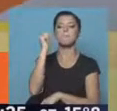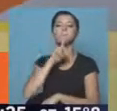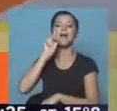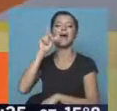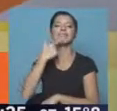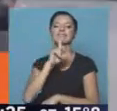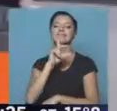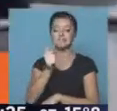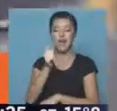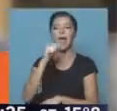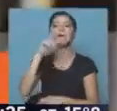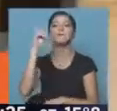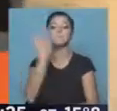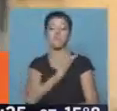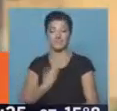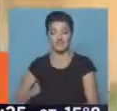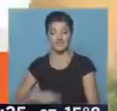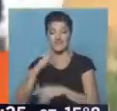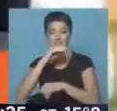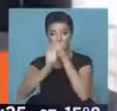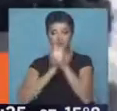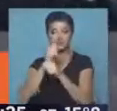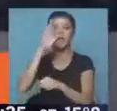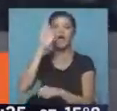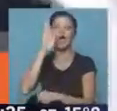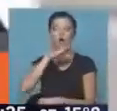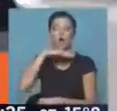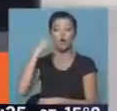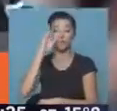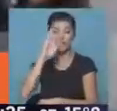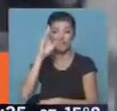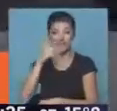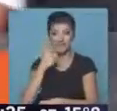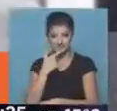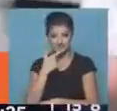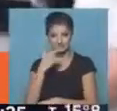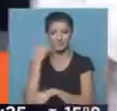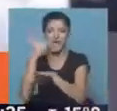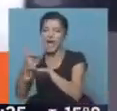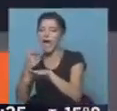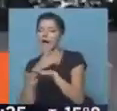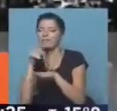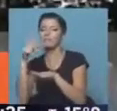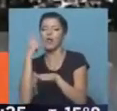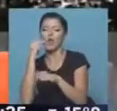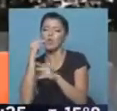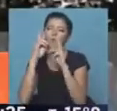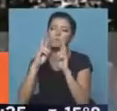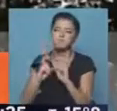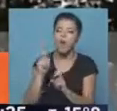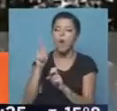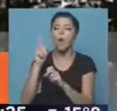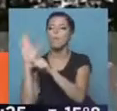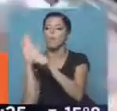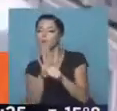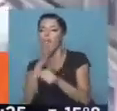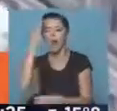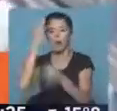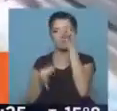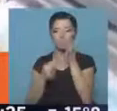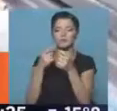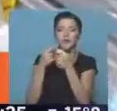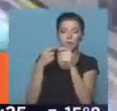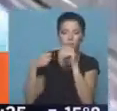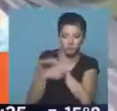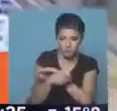JBS. El mandatario ya estaba bajo investigación por presunto intento de obstrucción de la justicia, corrupción pasiva y